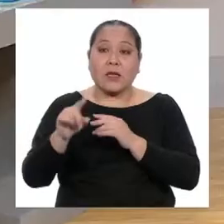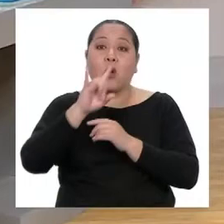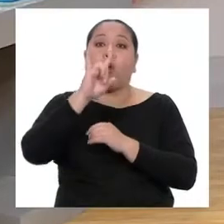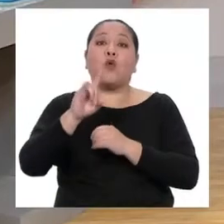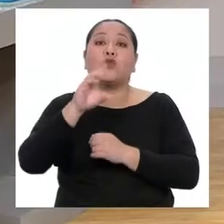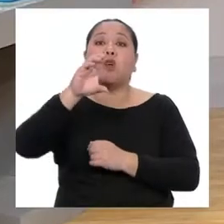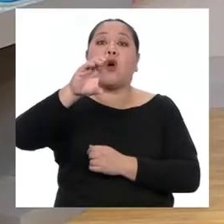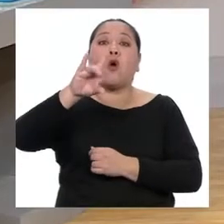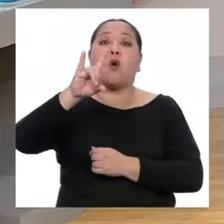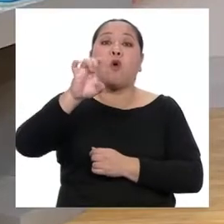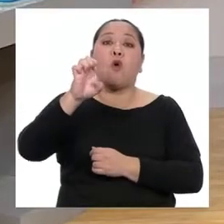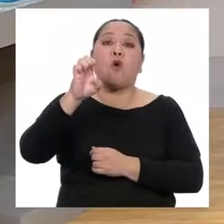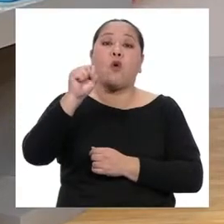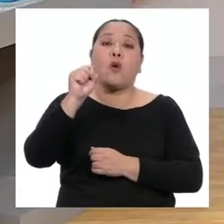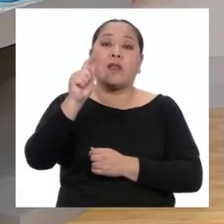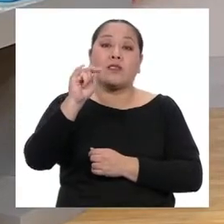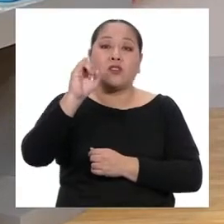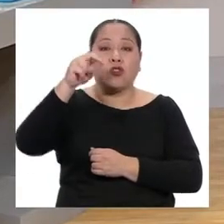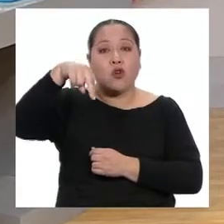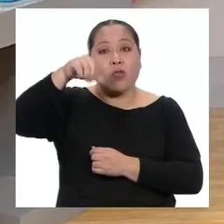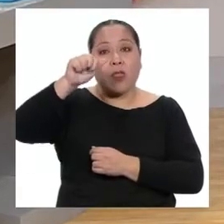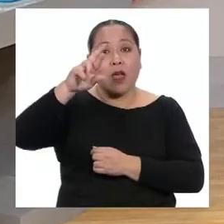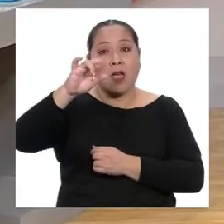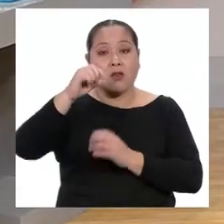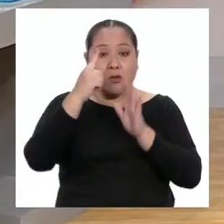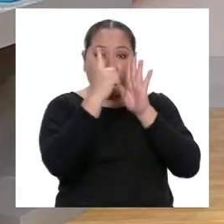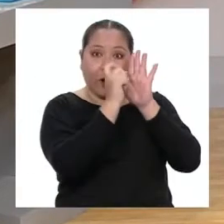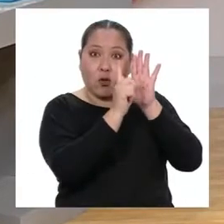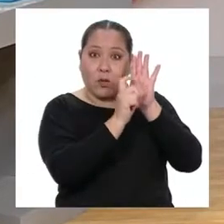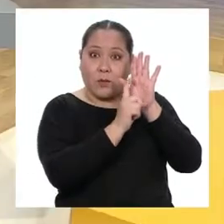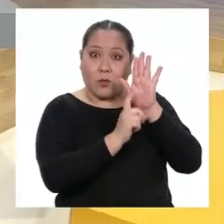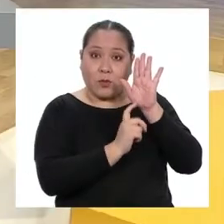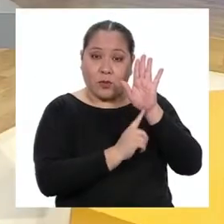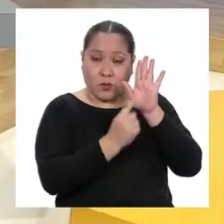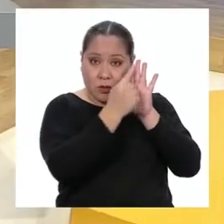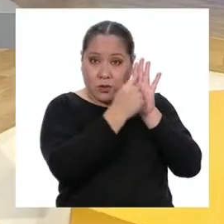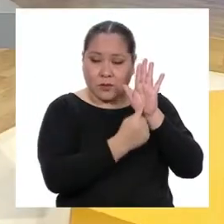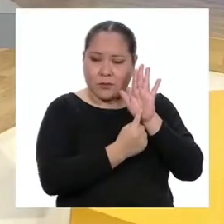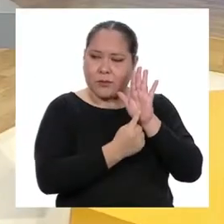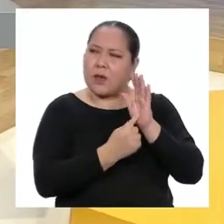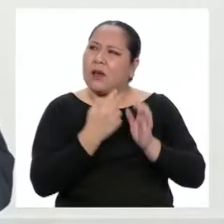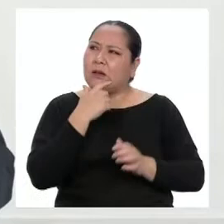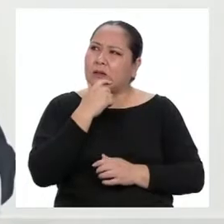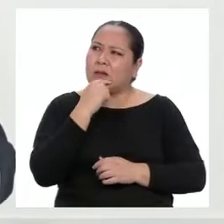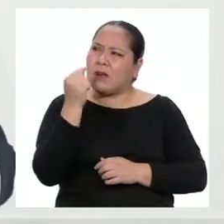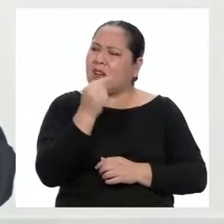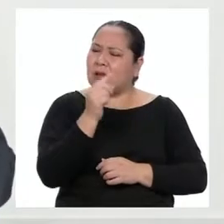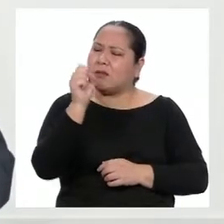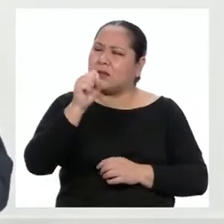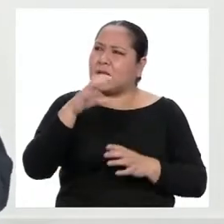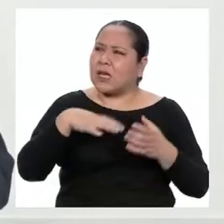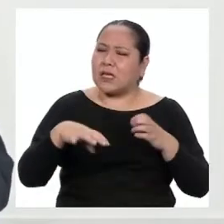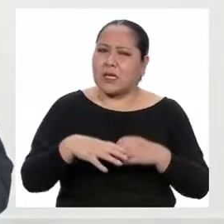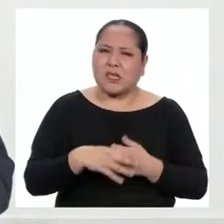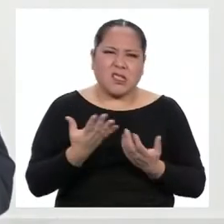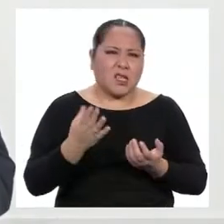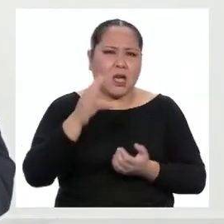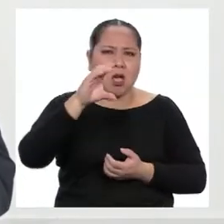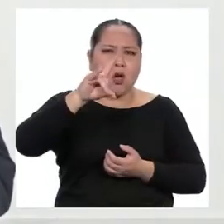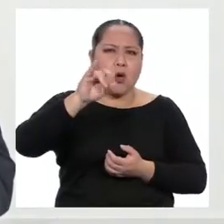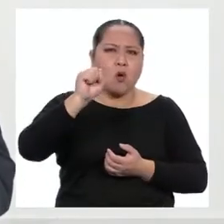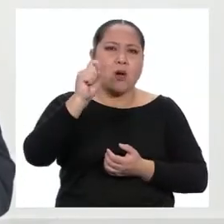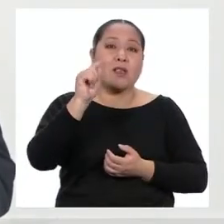cuestionario. Es justo lo que queremos hacer. Pero, ¿y el cuestionario? El cuestionario